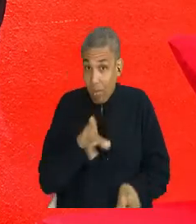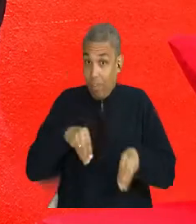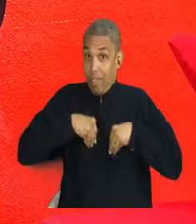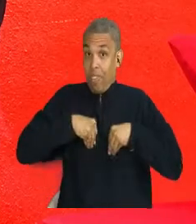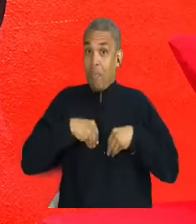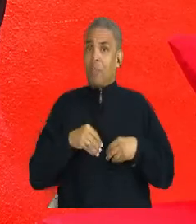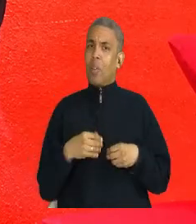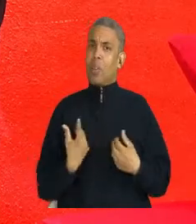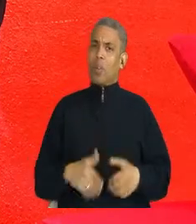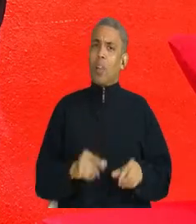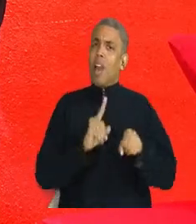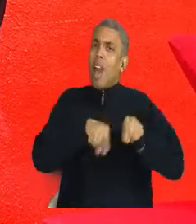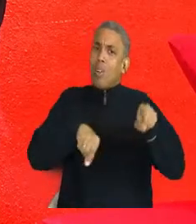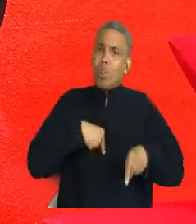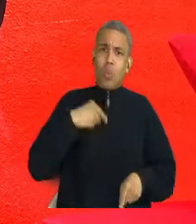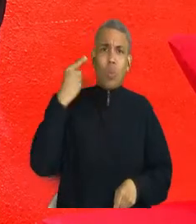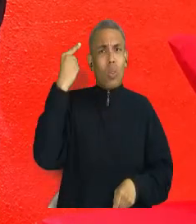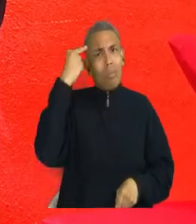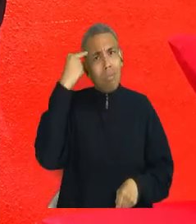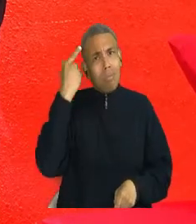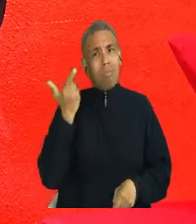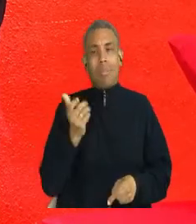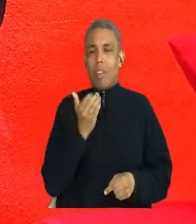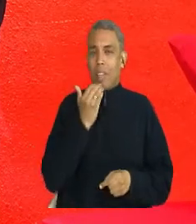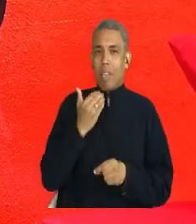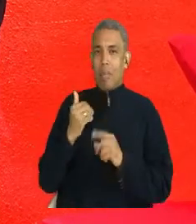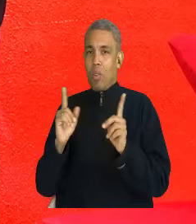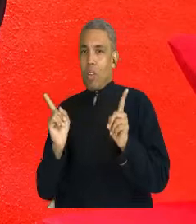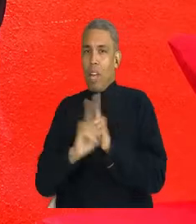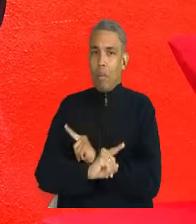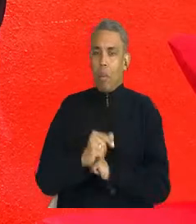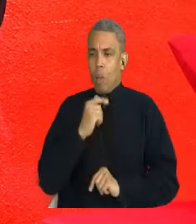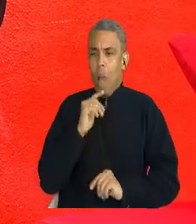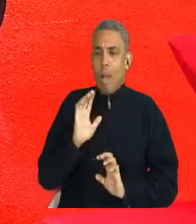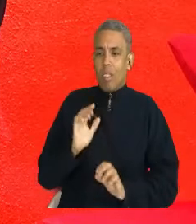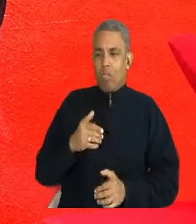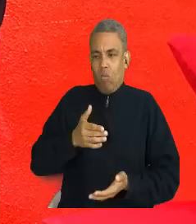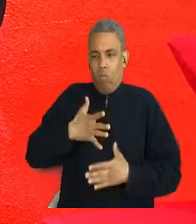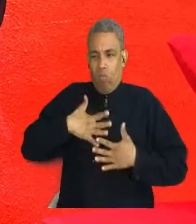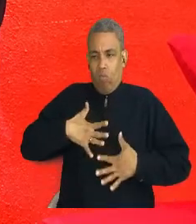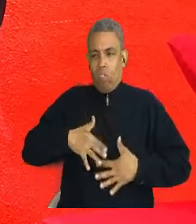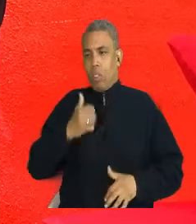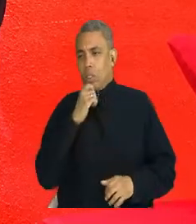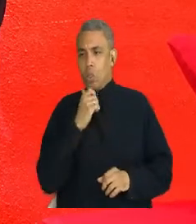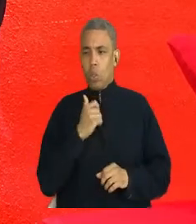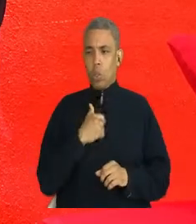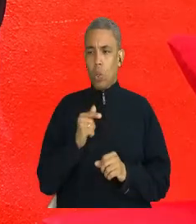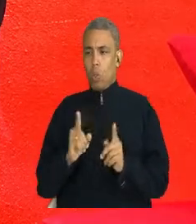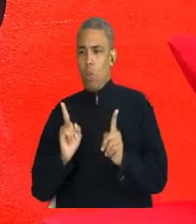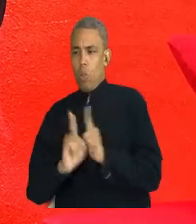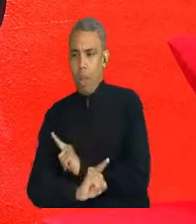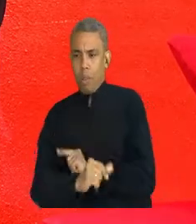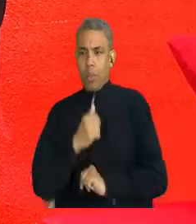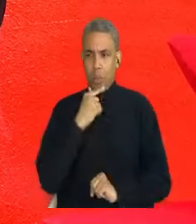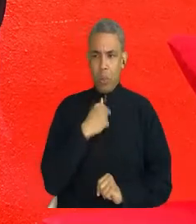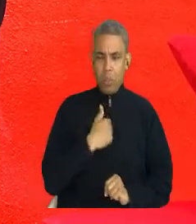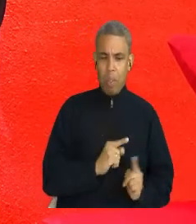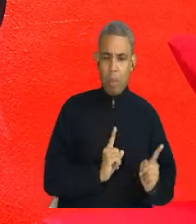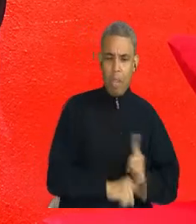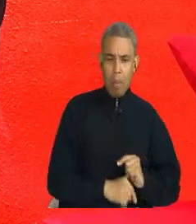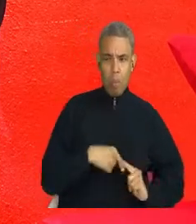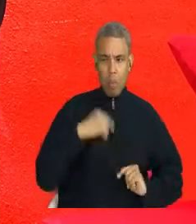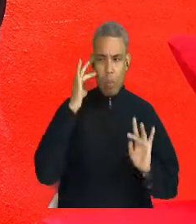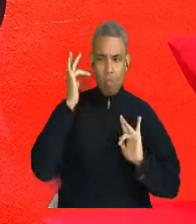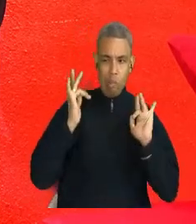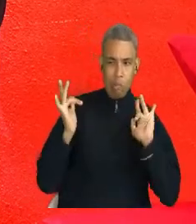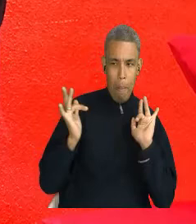aprendizaje impresionante, buscan nuevas habilidades, nuevas formas de poder interactuar en ese lugar al que tienen que ir y enfrentarse